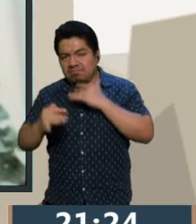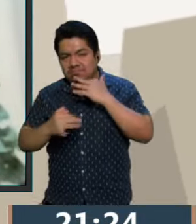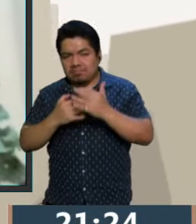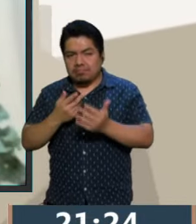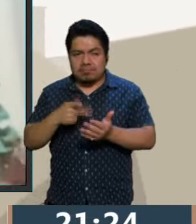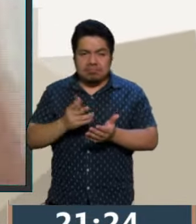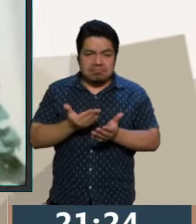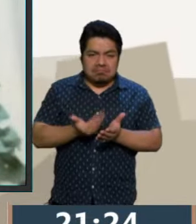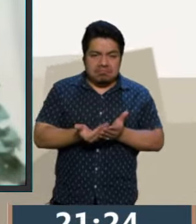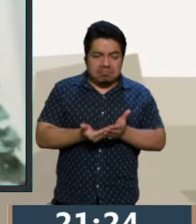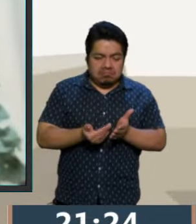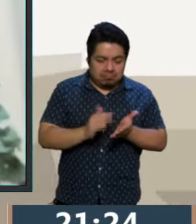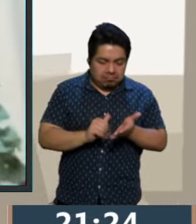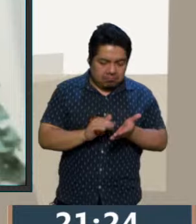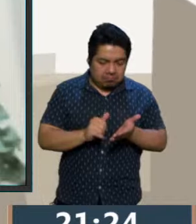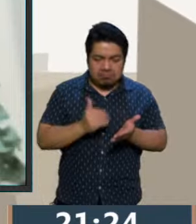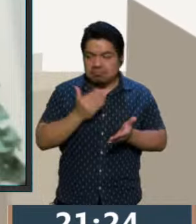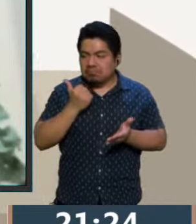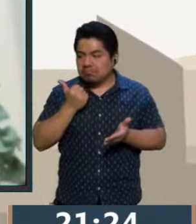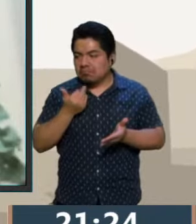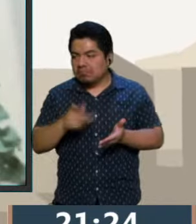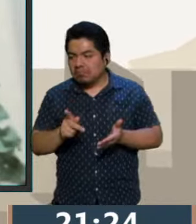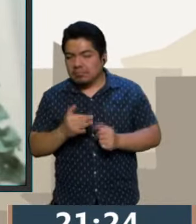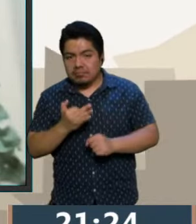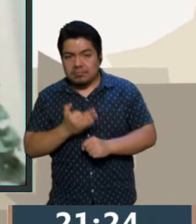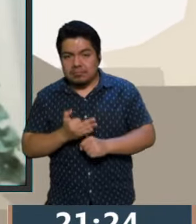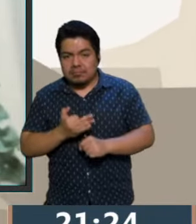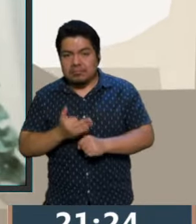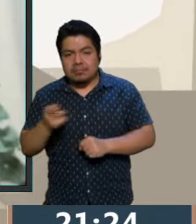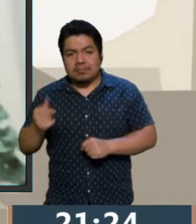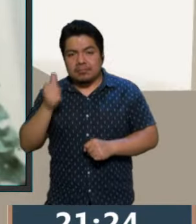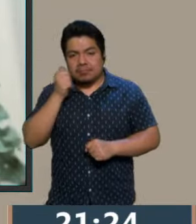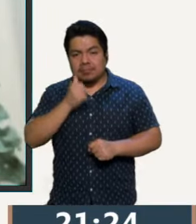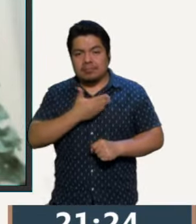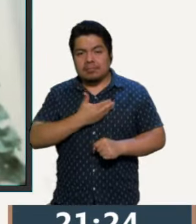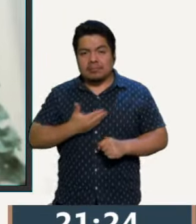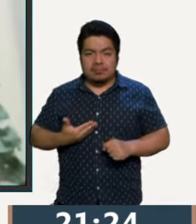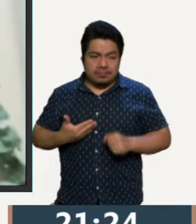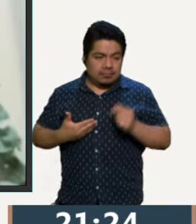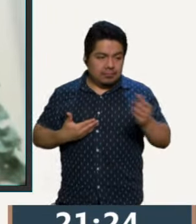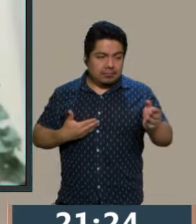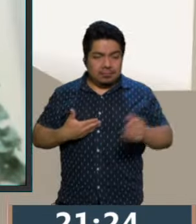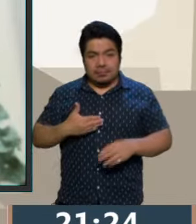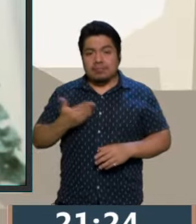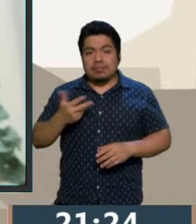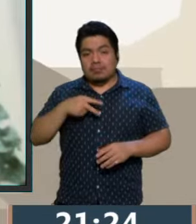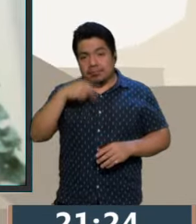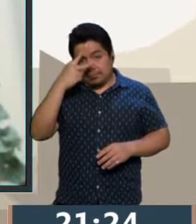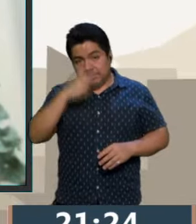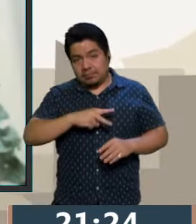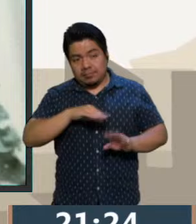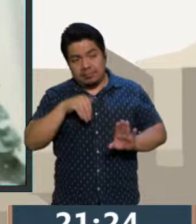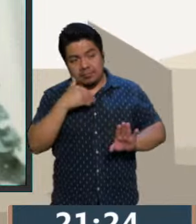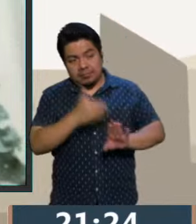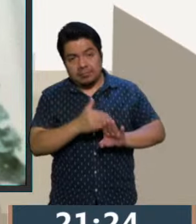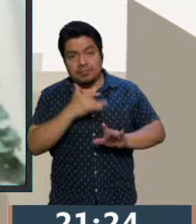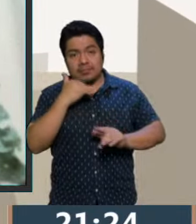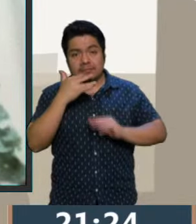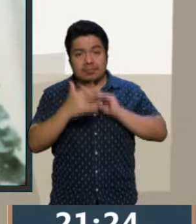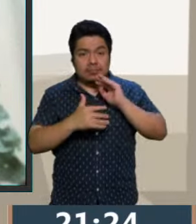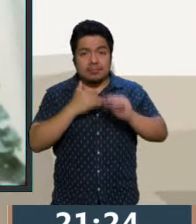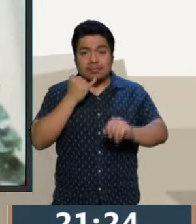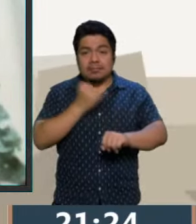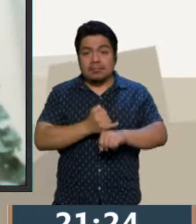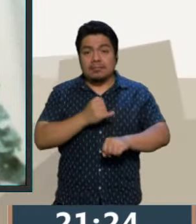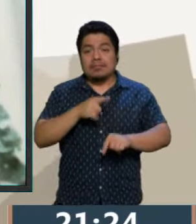pruebas, pero ahora sí se confirma lo que siempre ha dicho el presidente de que entonces Mexicanos contra la corrupción y la impunidad en realidad